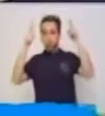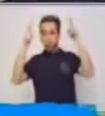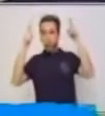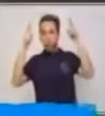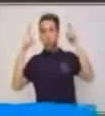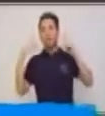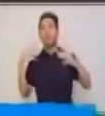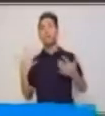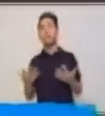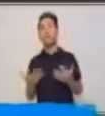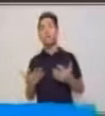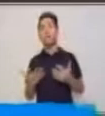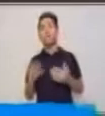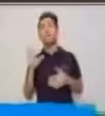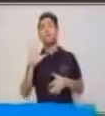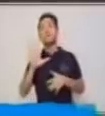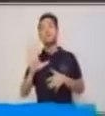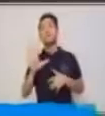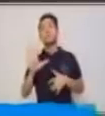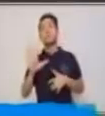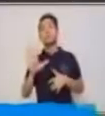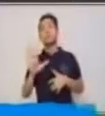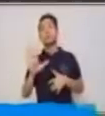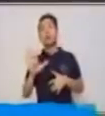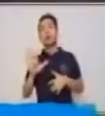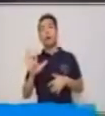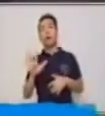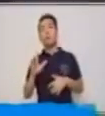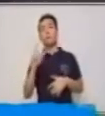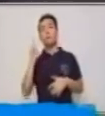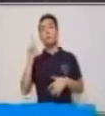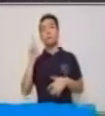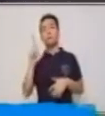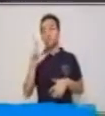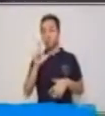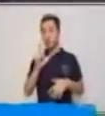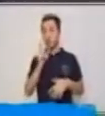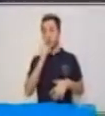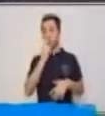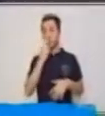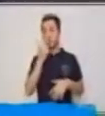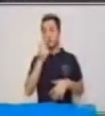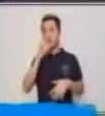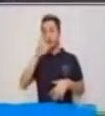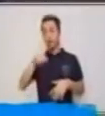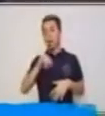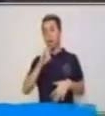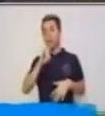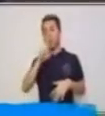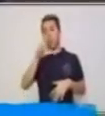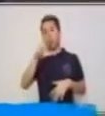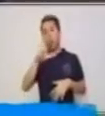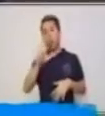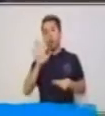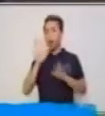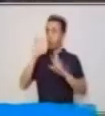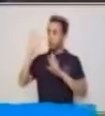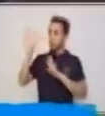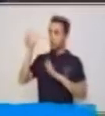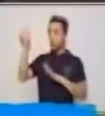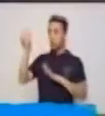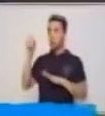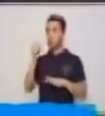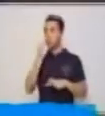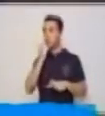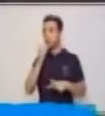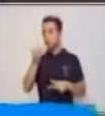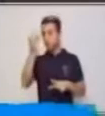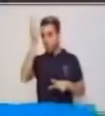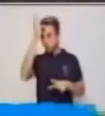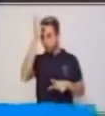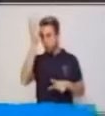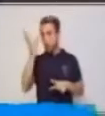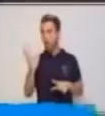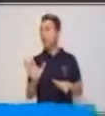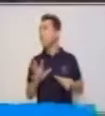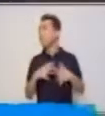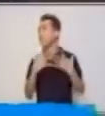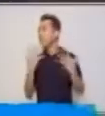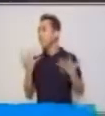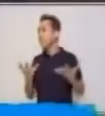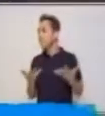que es de la región de Chajul, en el departamento de Quiché. Y es entregado o es